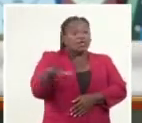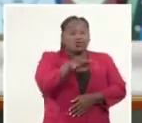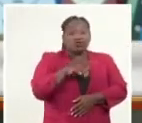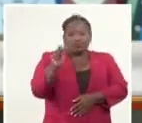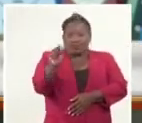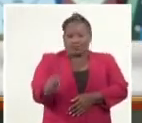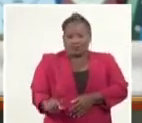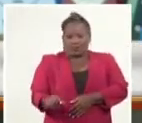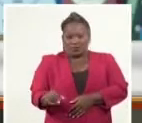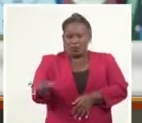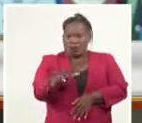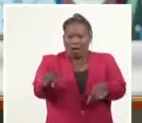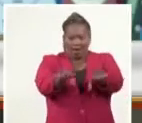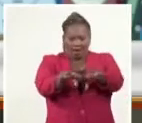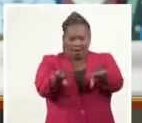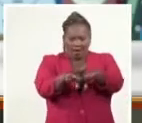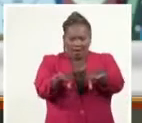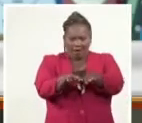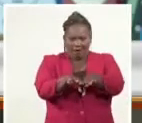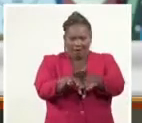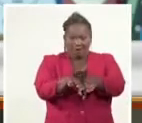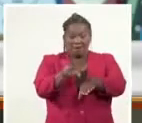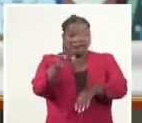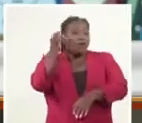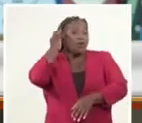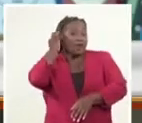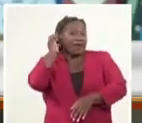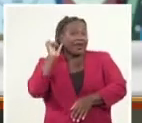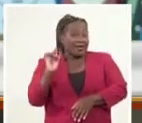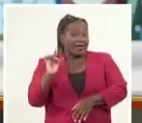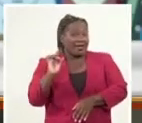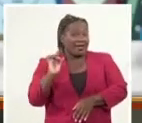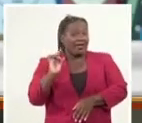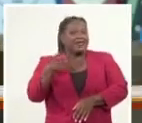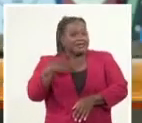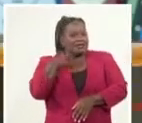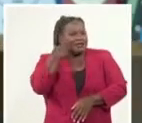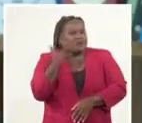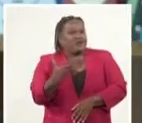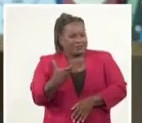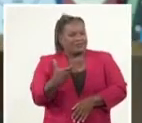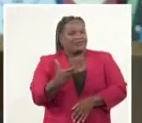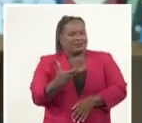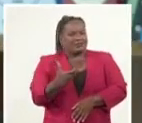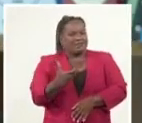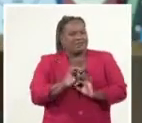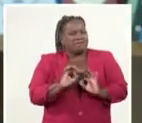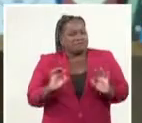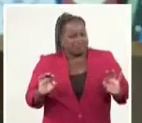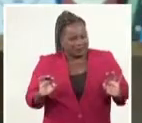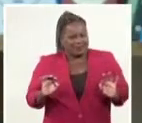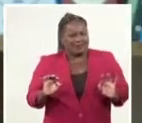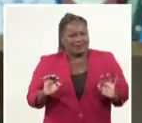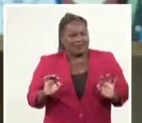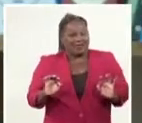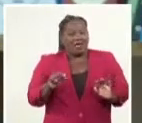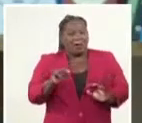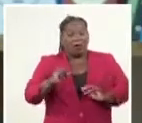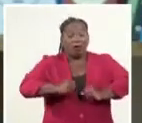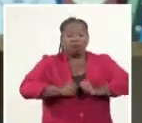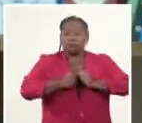personas por igual, pero en el caso de las mujeres tiene una significación muy particular, es decir, porque